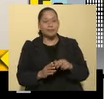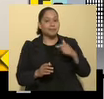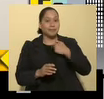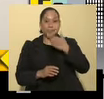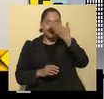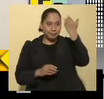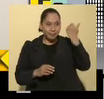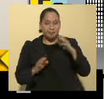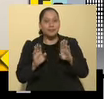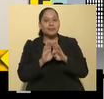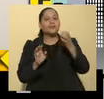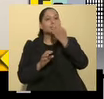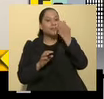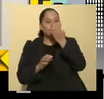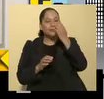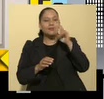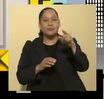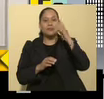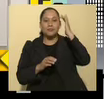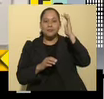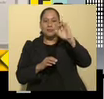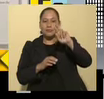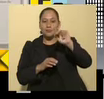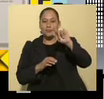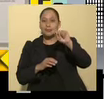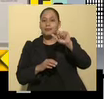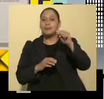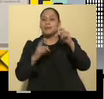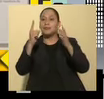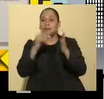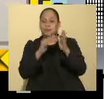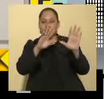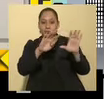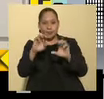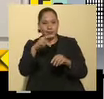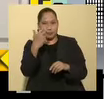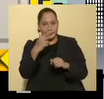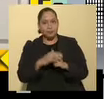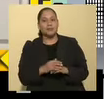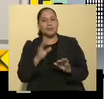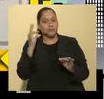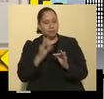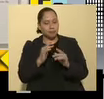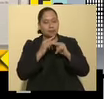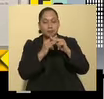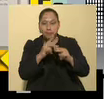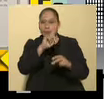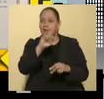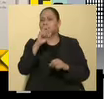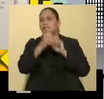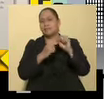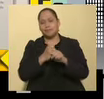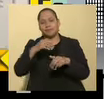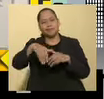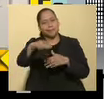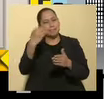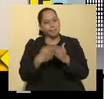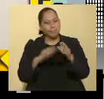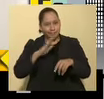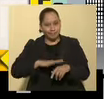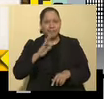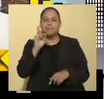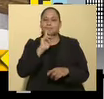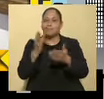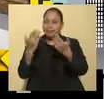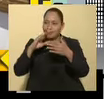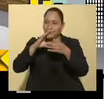sabía. La escuela de Santa Anita fue desde 1913, o sea que ya están cumpliendo 100 años y más lo que se acumule. Para que nos